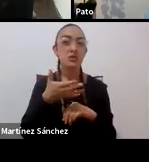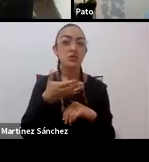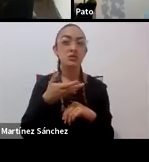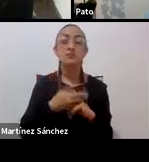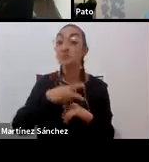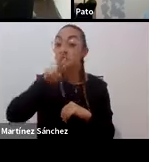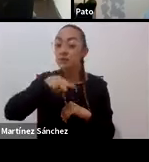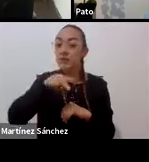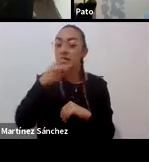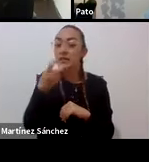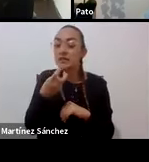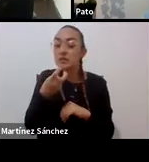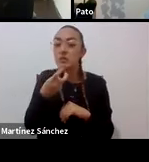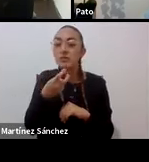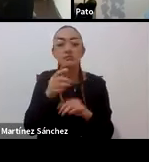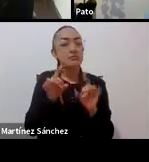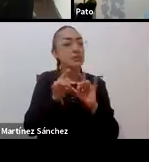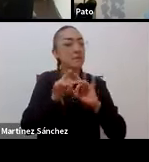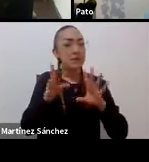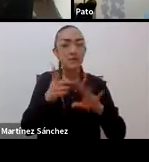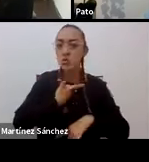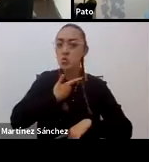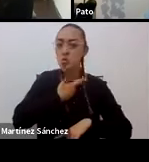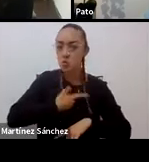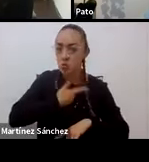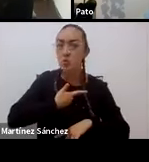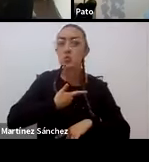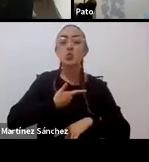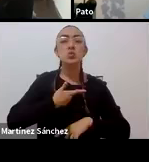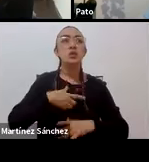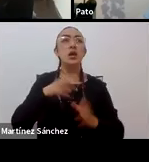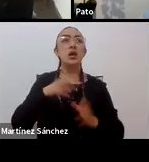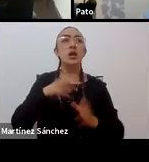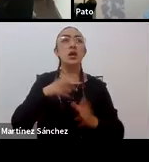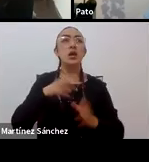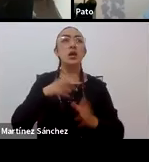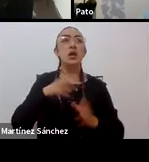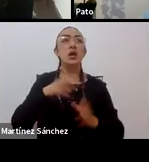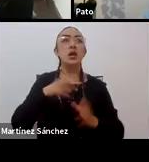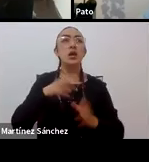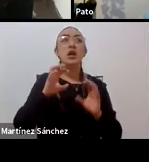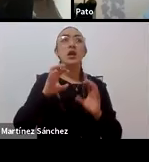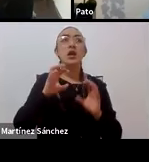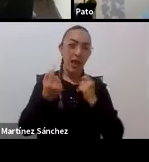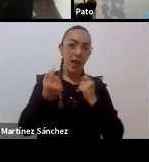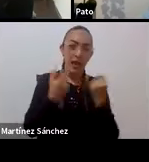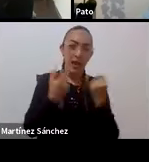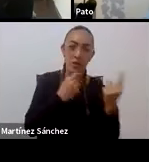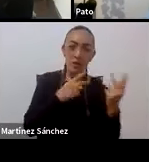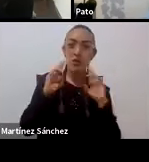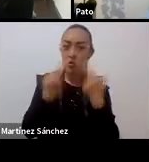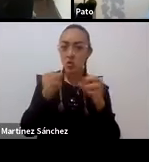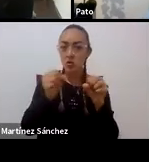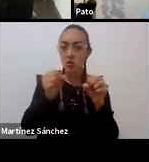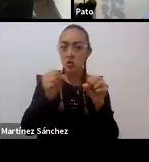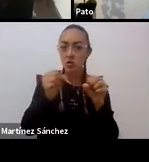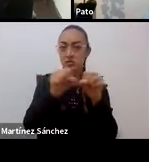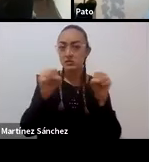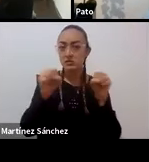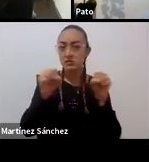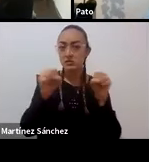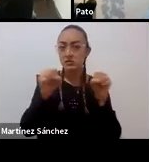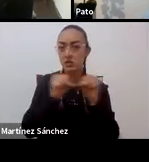fuerte impresión y muy grata también. Hemos tenido de todo, pues, reuniones muy pequeñas en salones con 40, 50 chicos